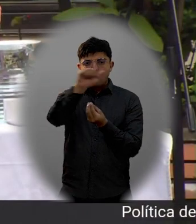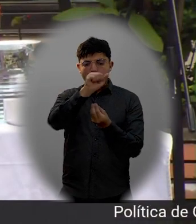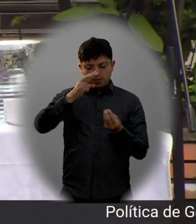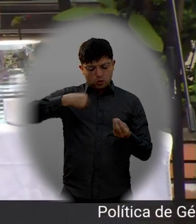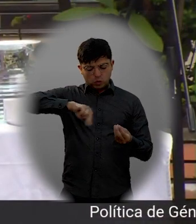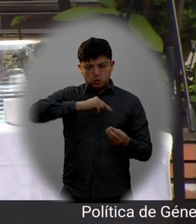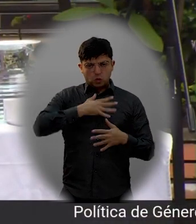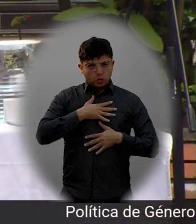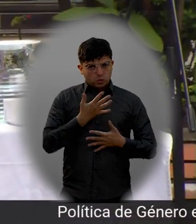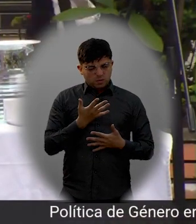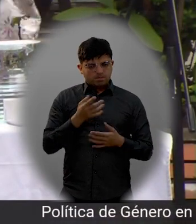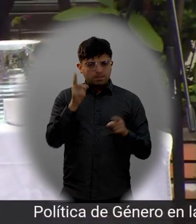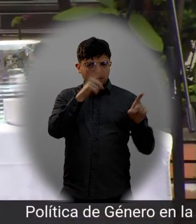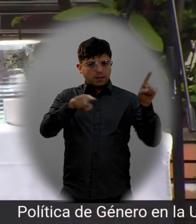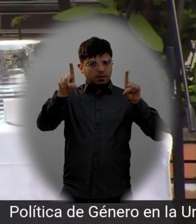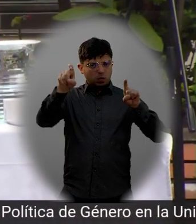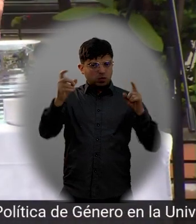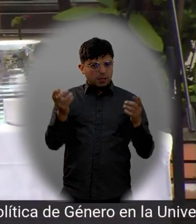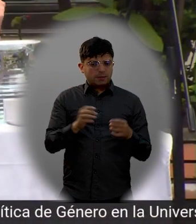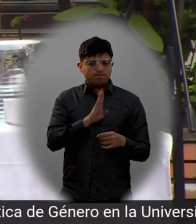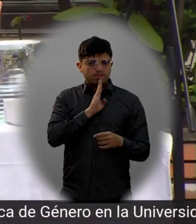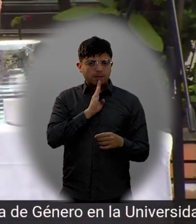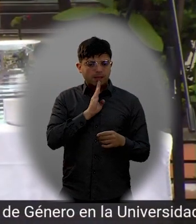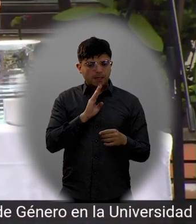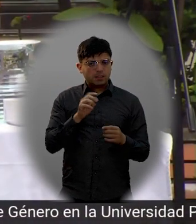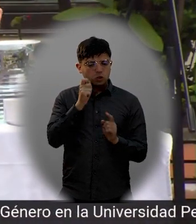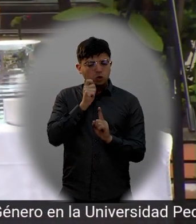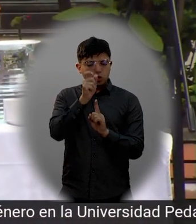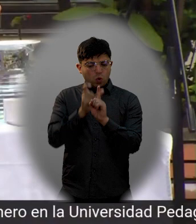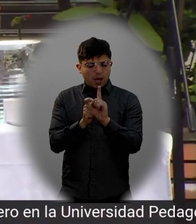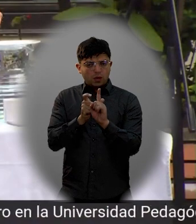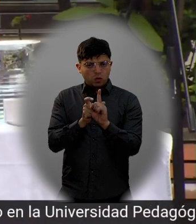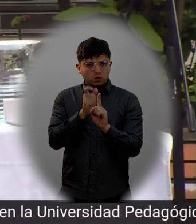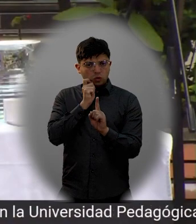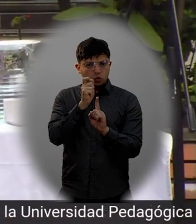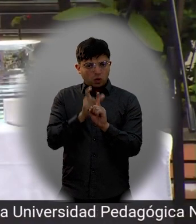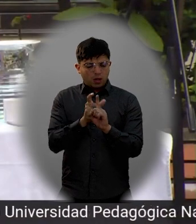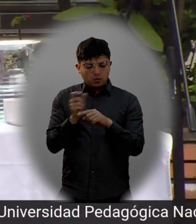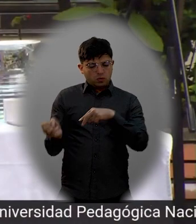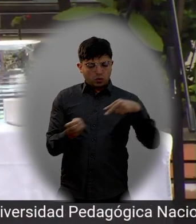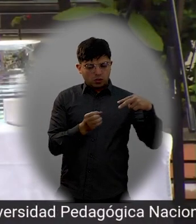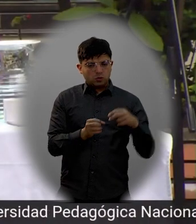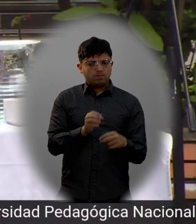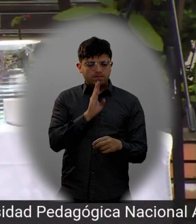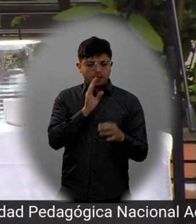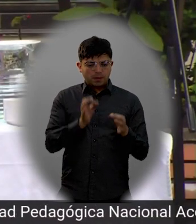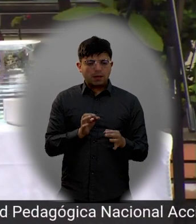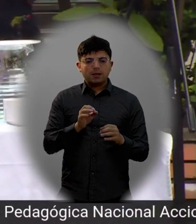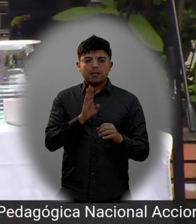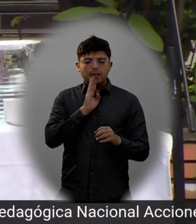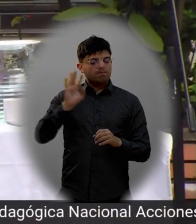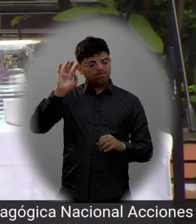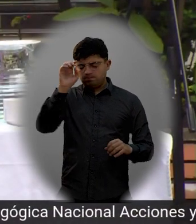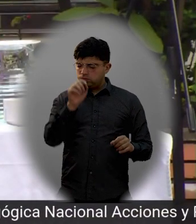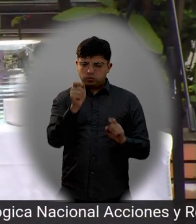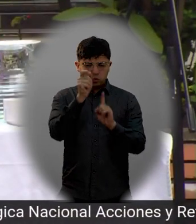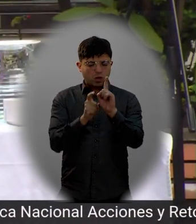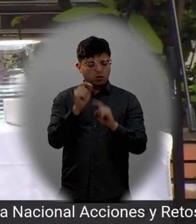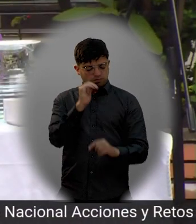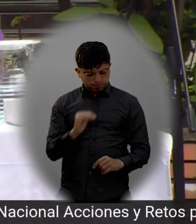somos, y es preguntarnos quién es el sujeto de la educación, quién es el sujeto hegemónico de la